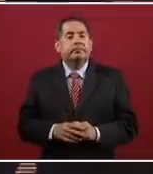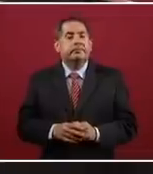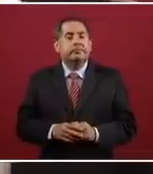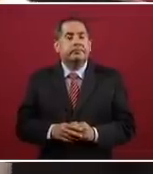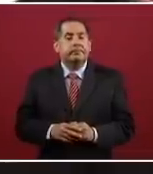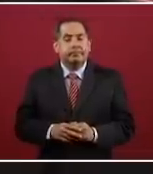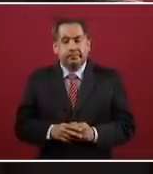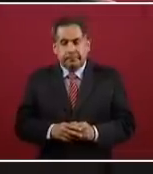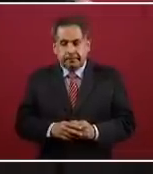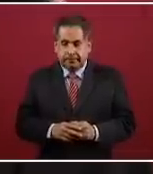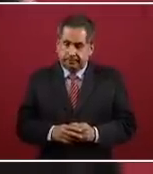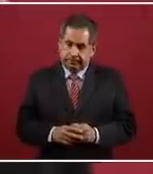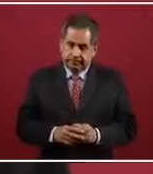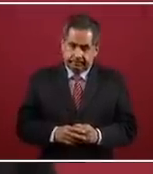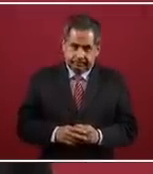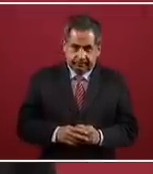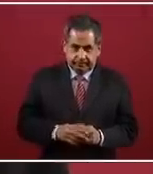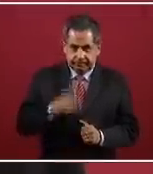son